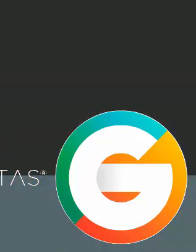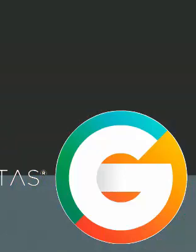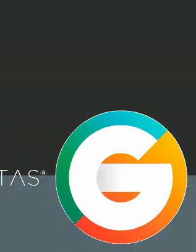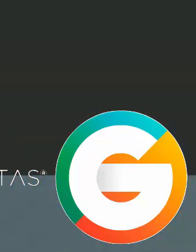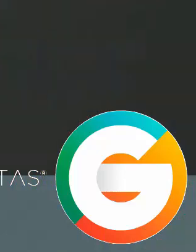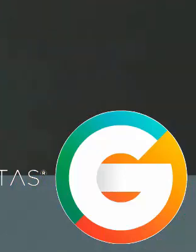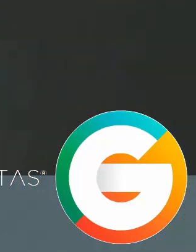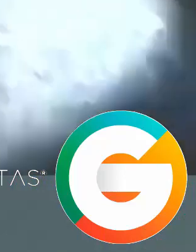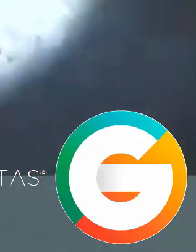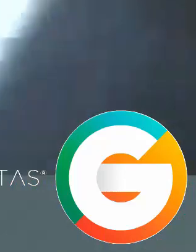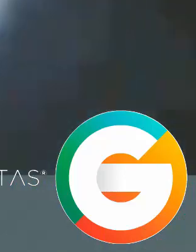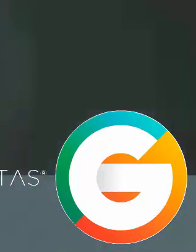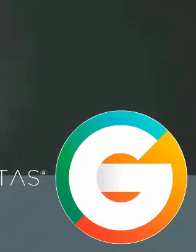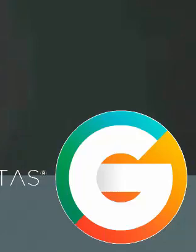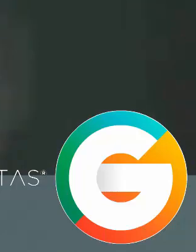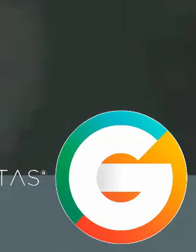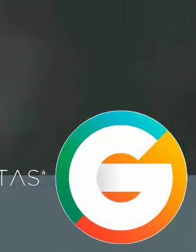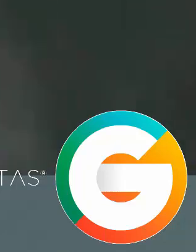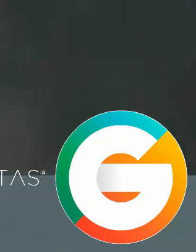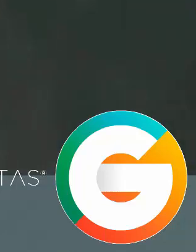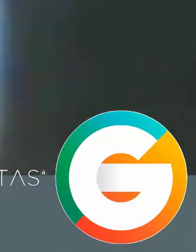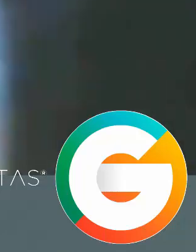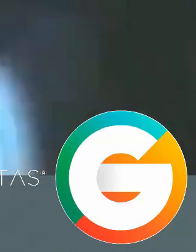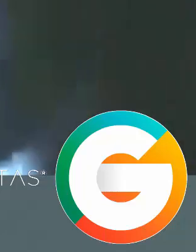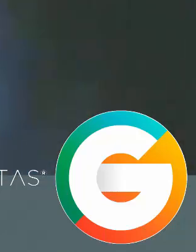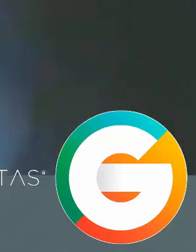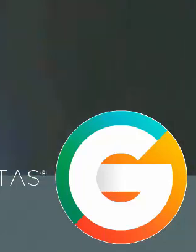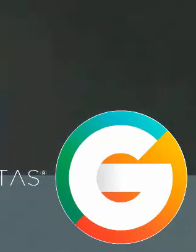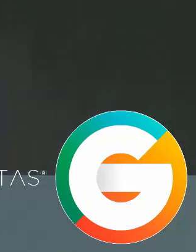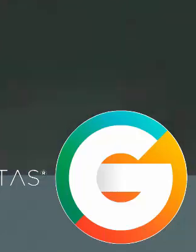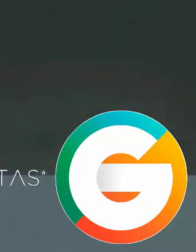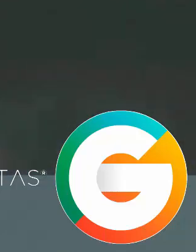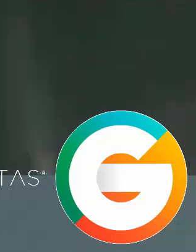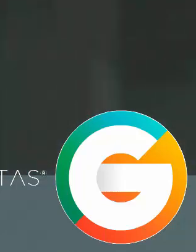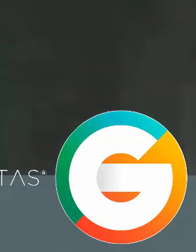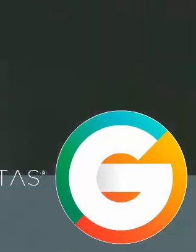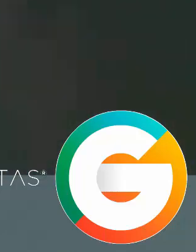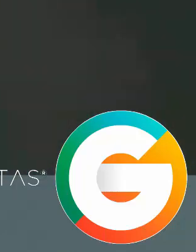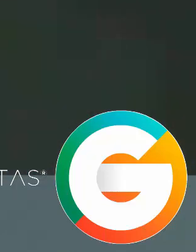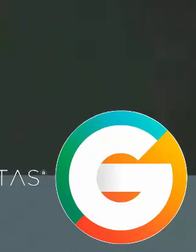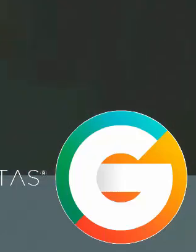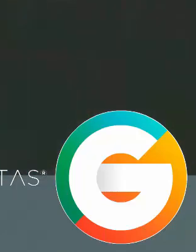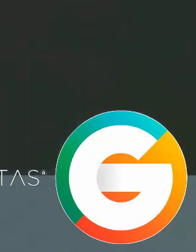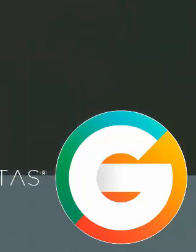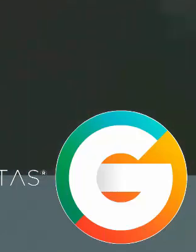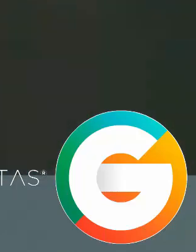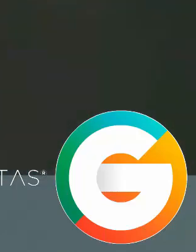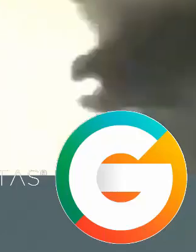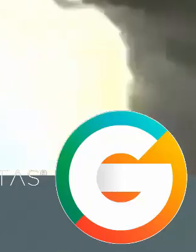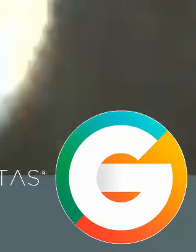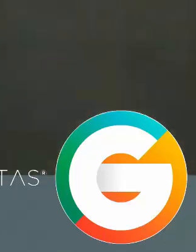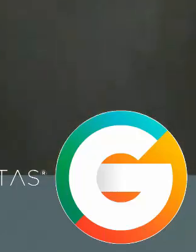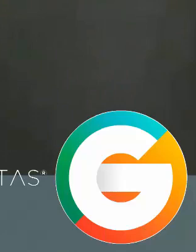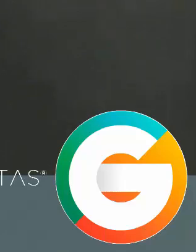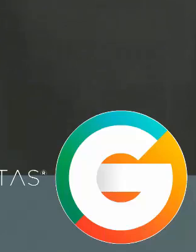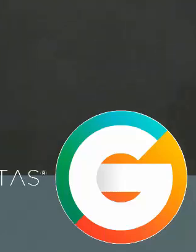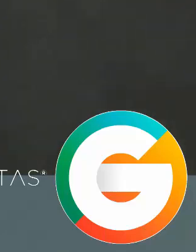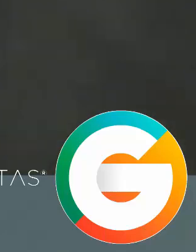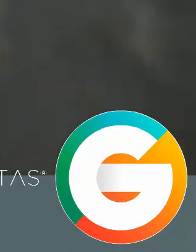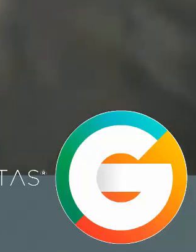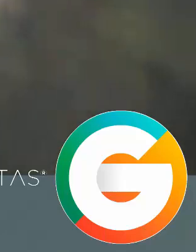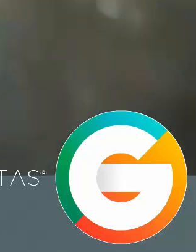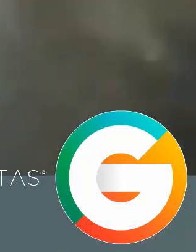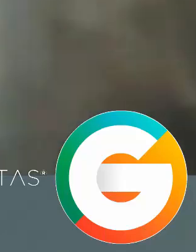el líder y fundador del Cártel Santa Rosa de Lima, sucedida el 2 de agosto del 2020 en la comunidad